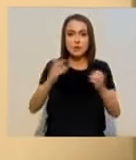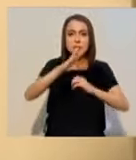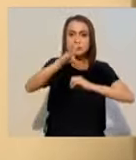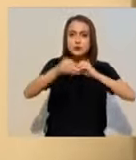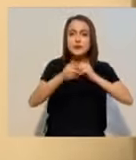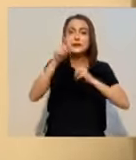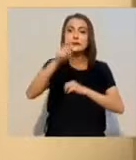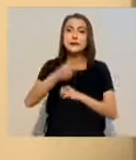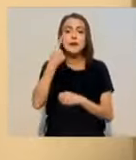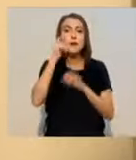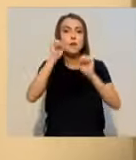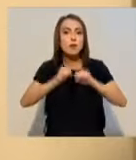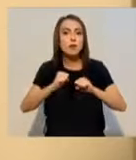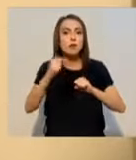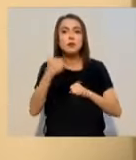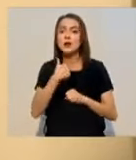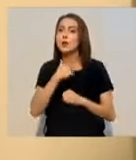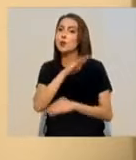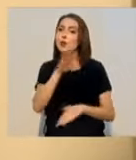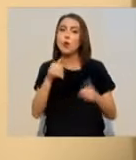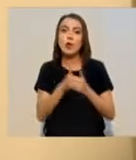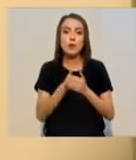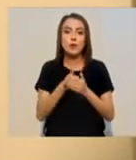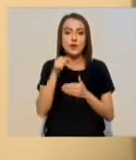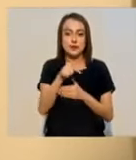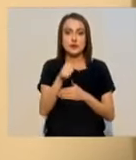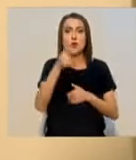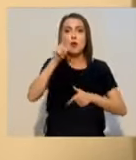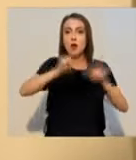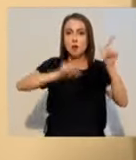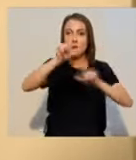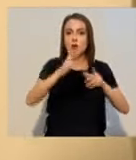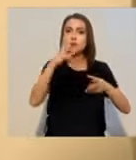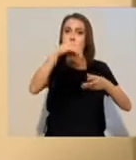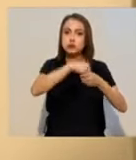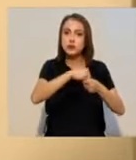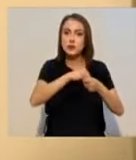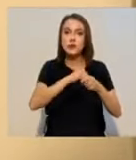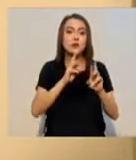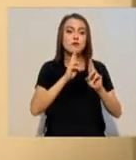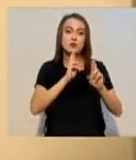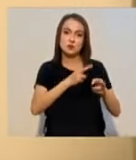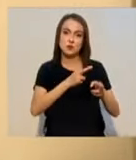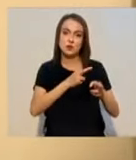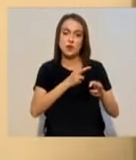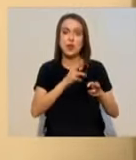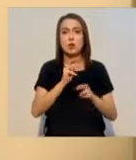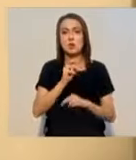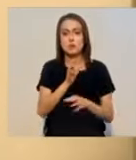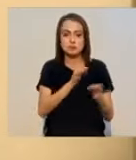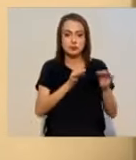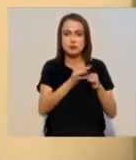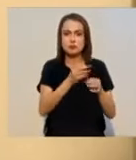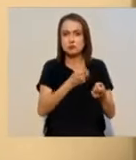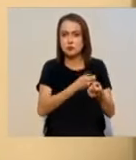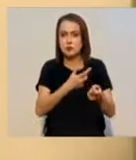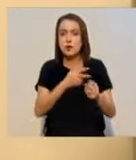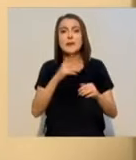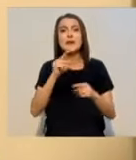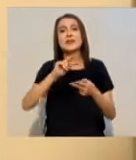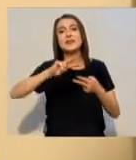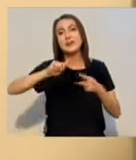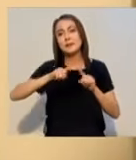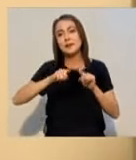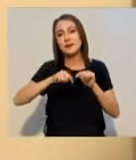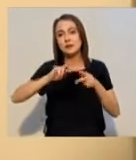complementarios que se ocupan para equipar completamente estos laboratorios de diagnóstico molecular en base a los